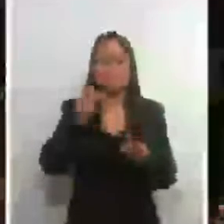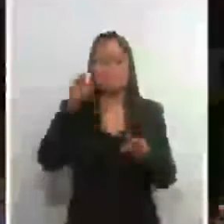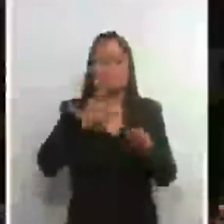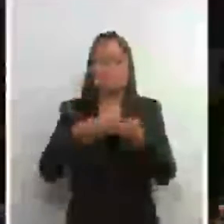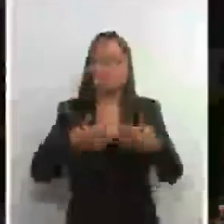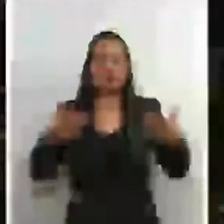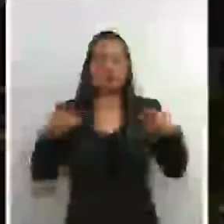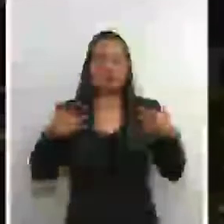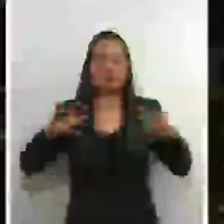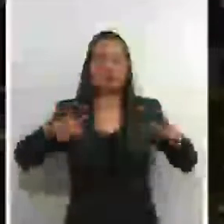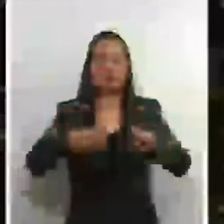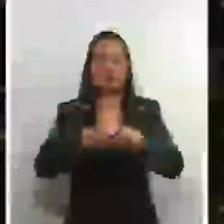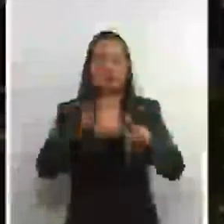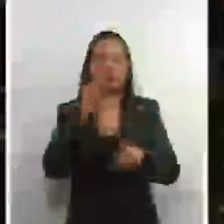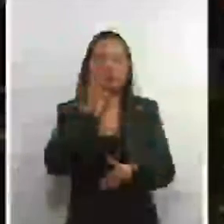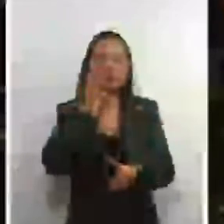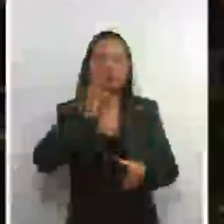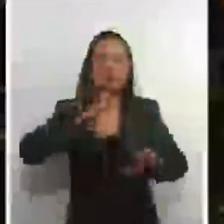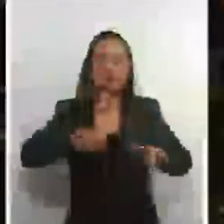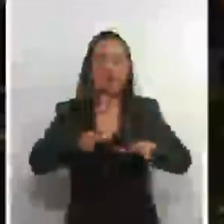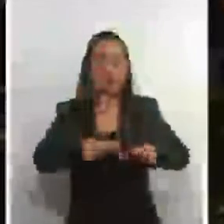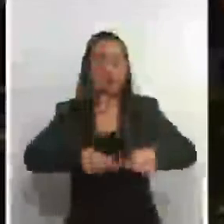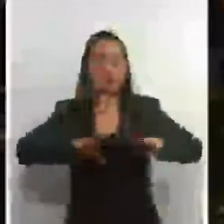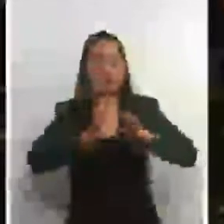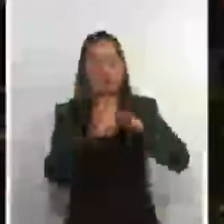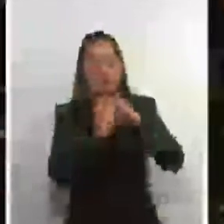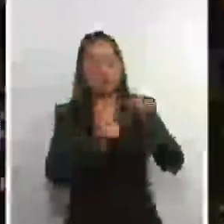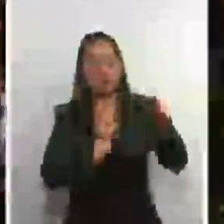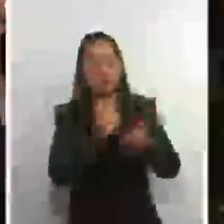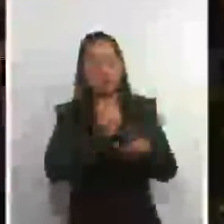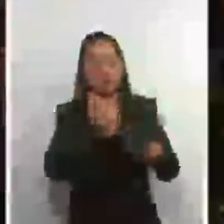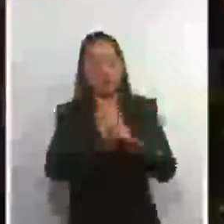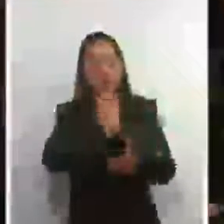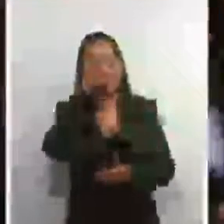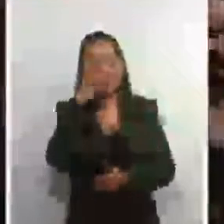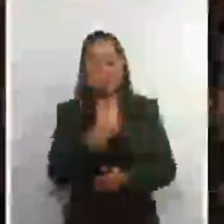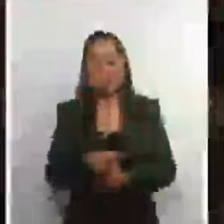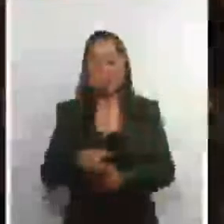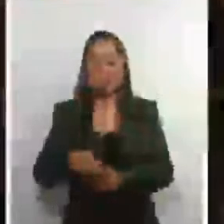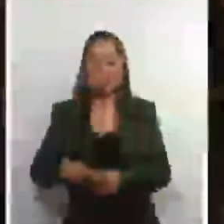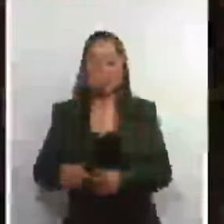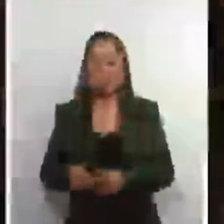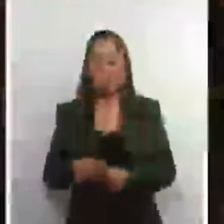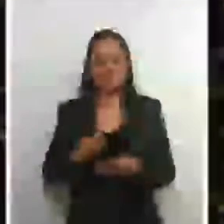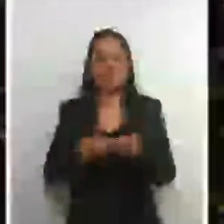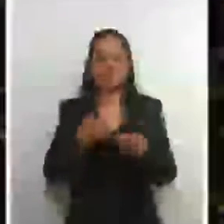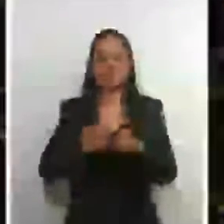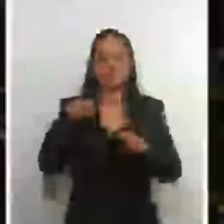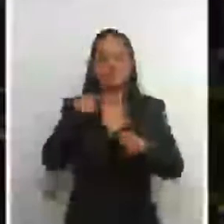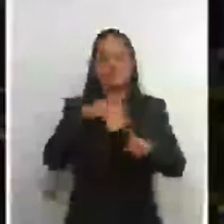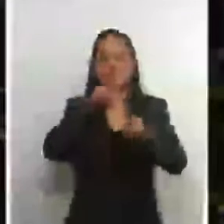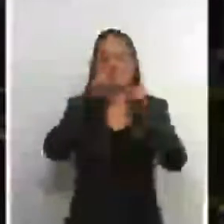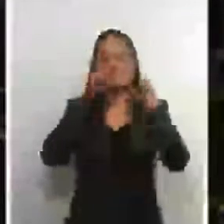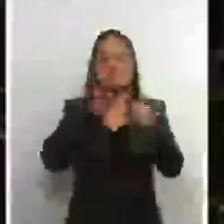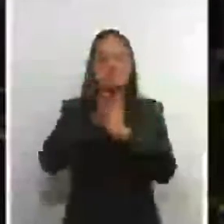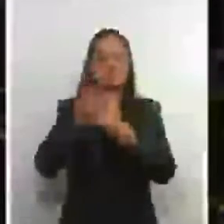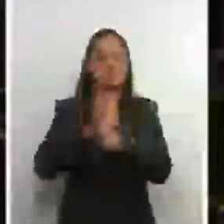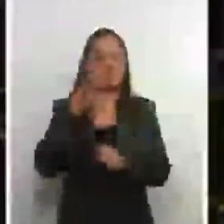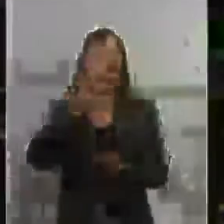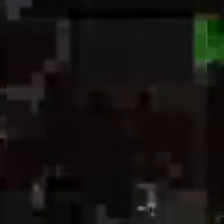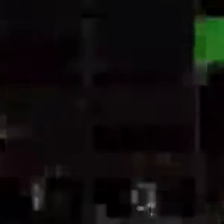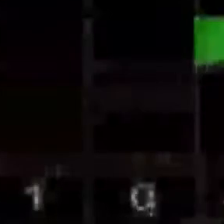por parte de los legisladores de esta Asamblea Constituyente de la Ciudad de México. Referente a ello, le comento que este